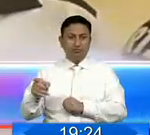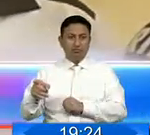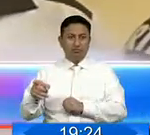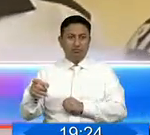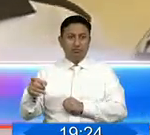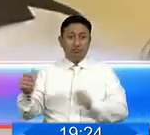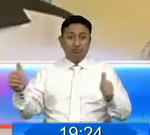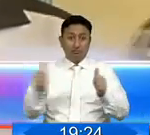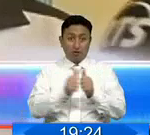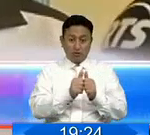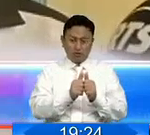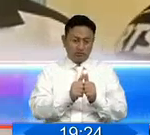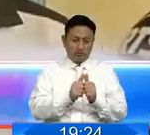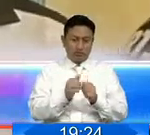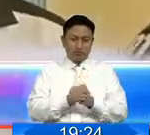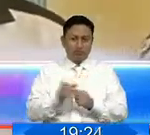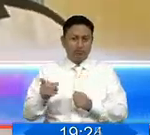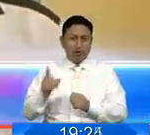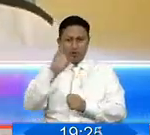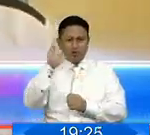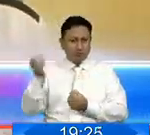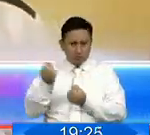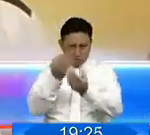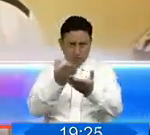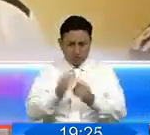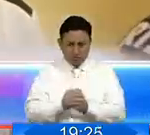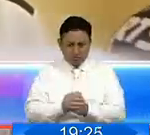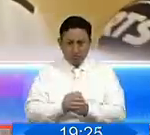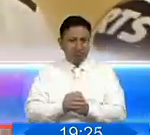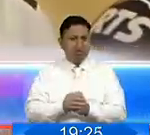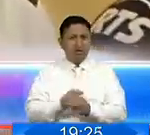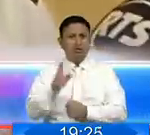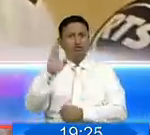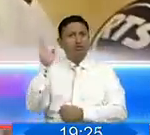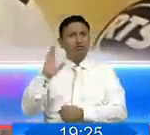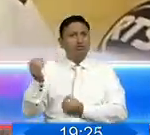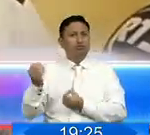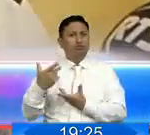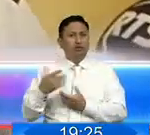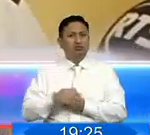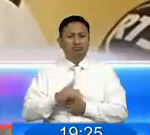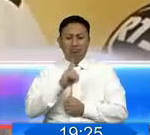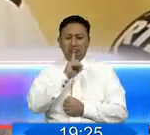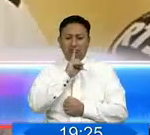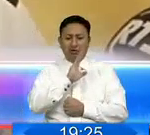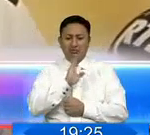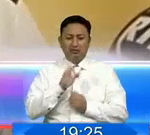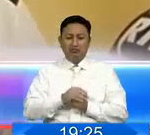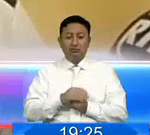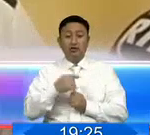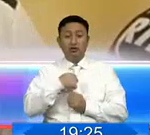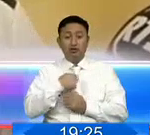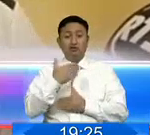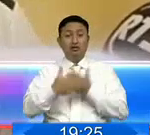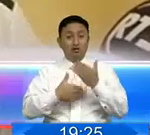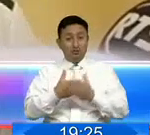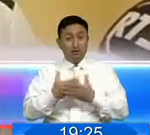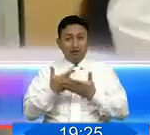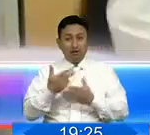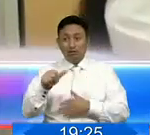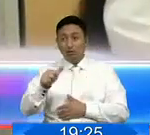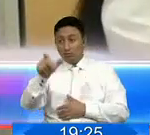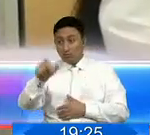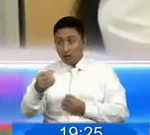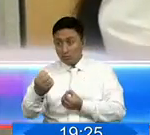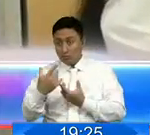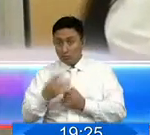pasaba con nosotros. ¿Ella nunca le comentó nada antes? No, nunca. Ella nunca me comentó nada de eso, no me comentaba. Yo me enteraba por otras personas.